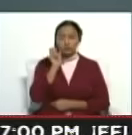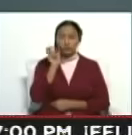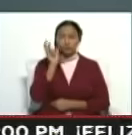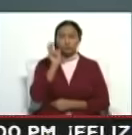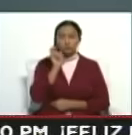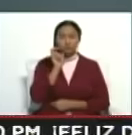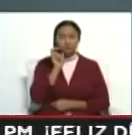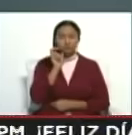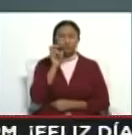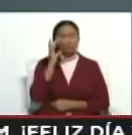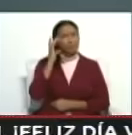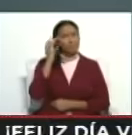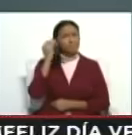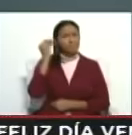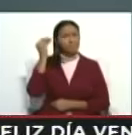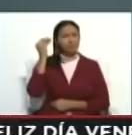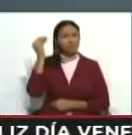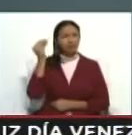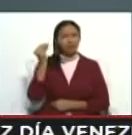Pensaron,